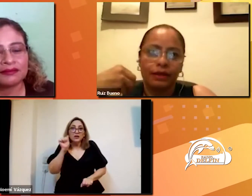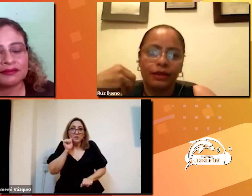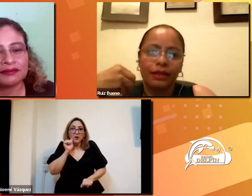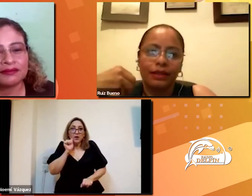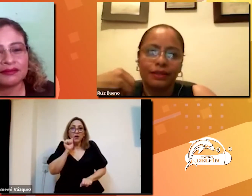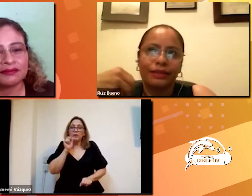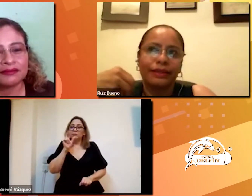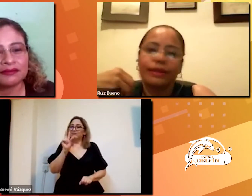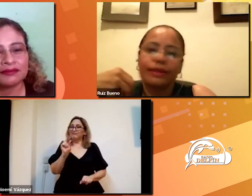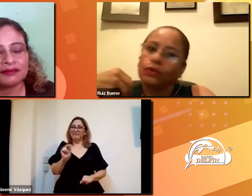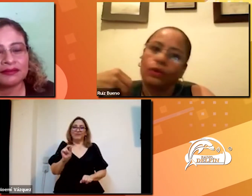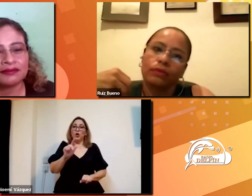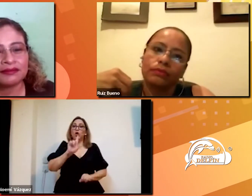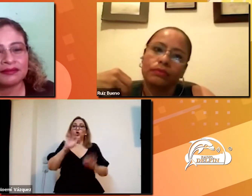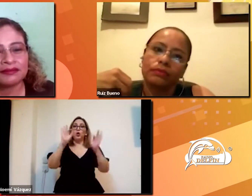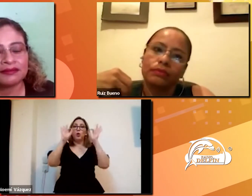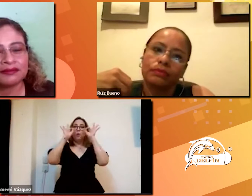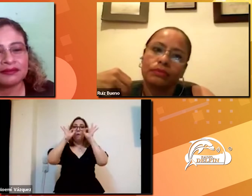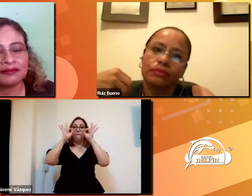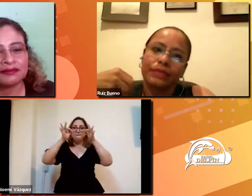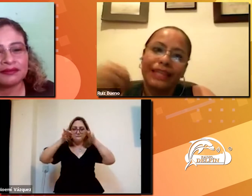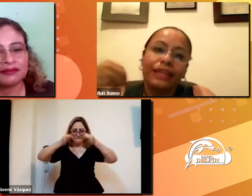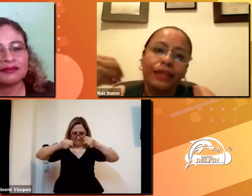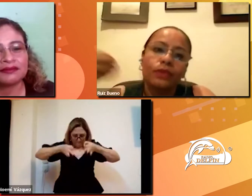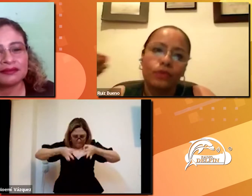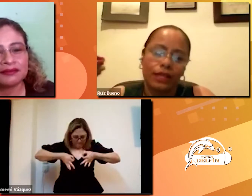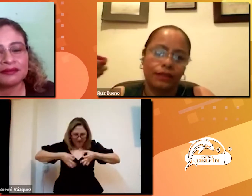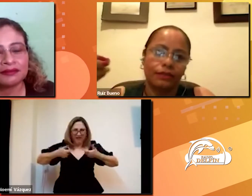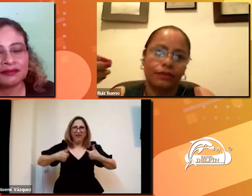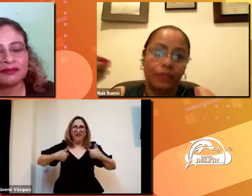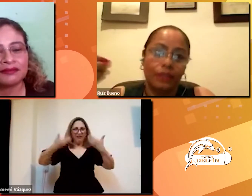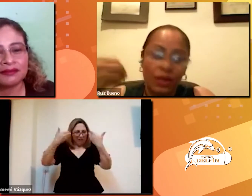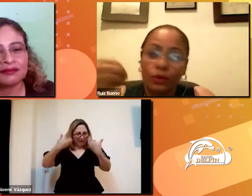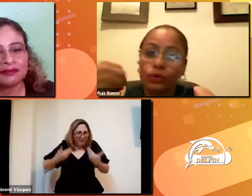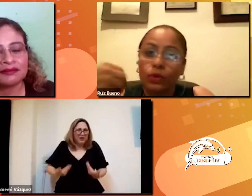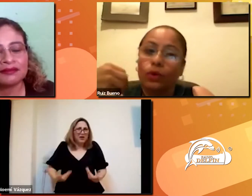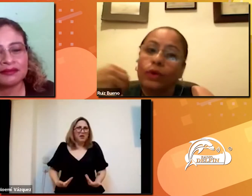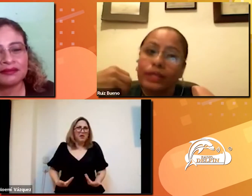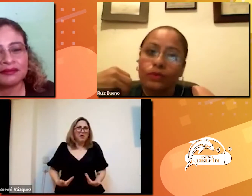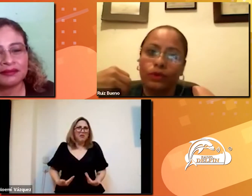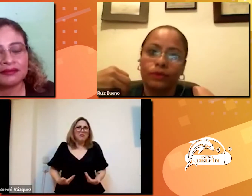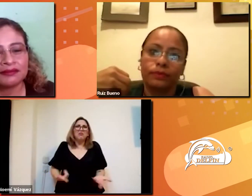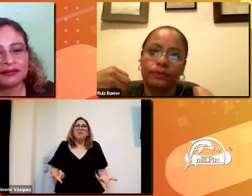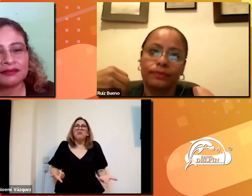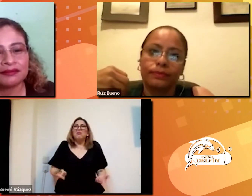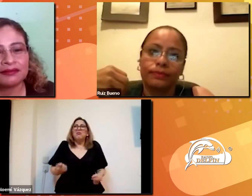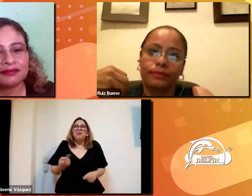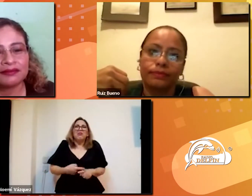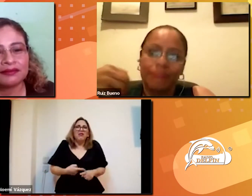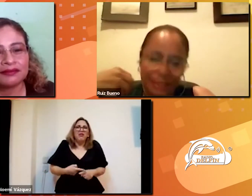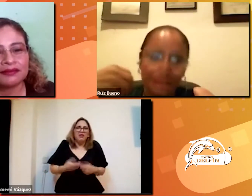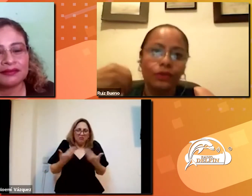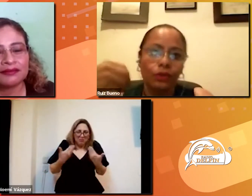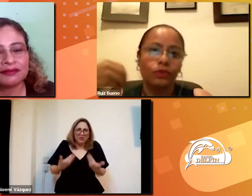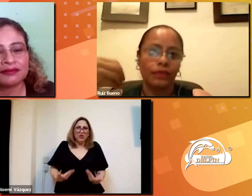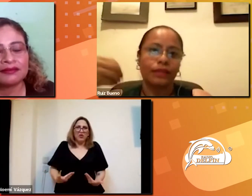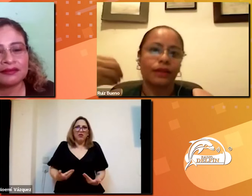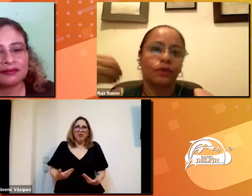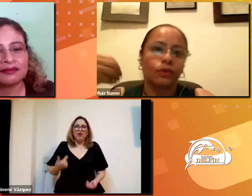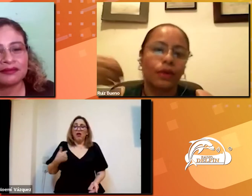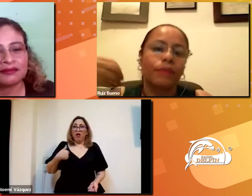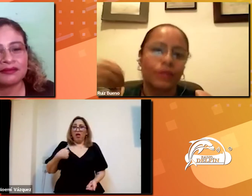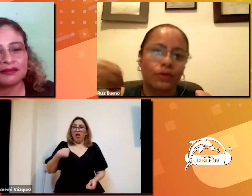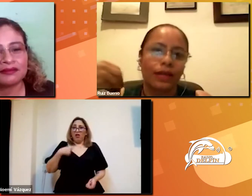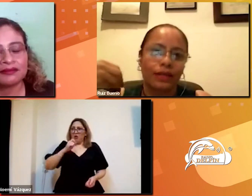ver y decir, ¿quién soy? ¿Quién quiero ser? ¿Estoy a gusto con lo que soy? ¿Me siento